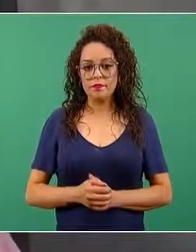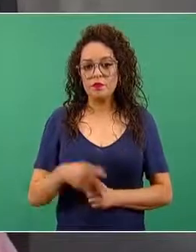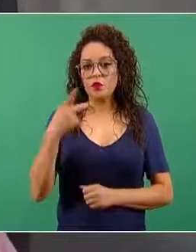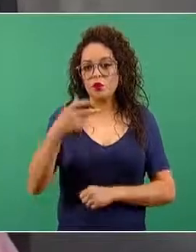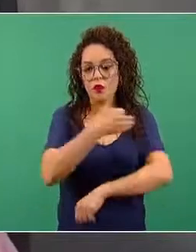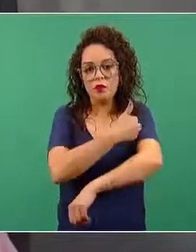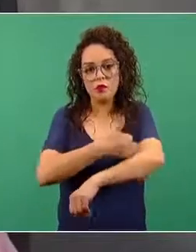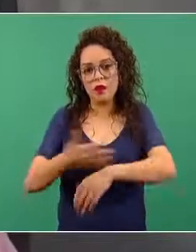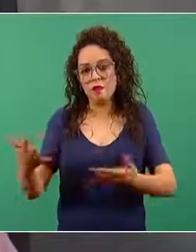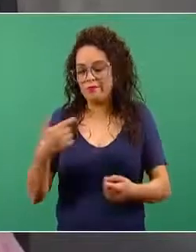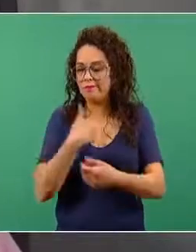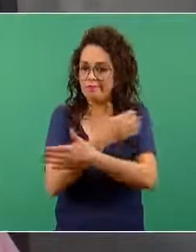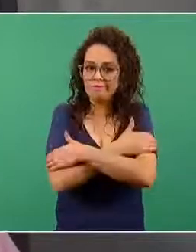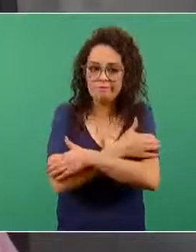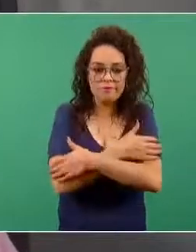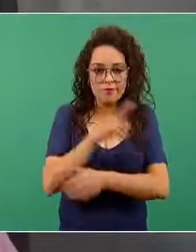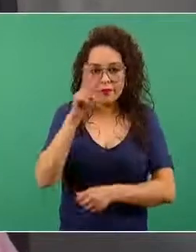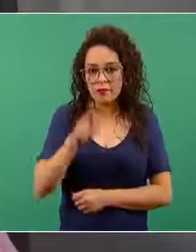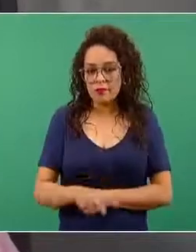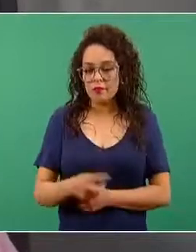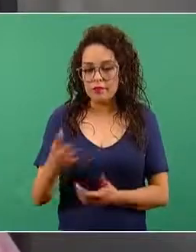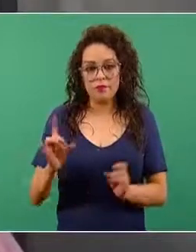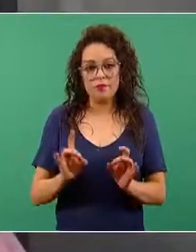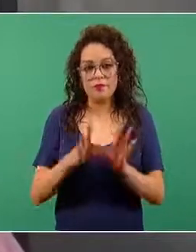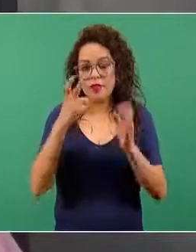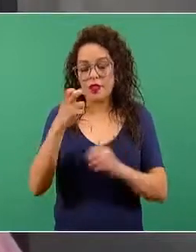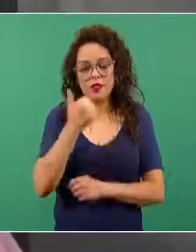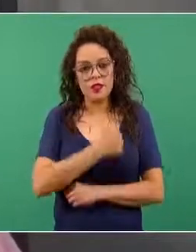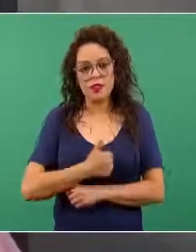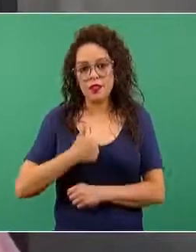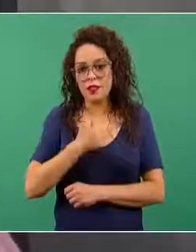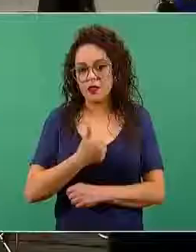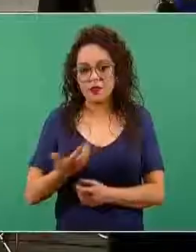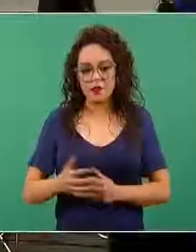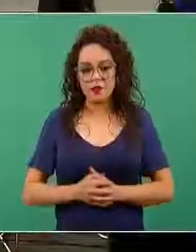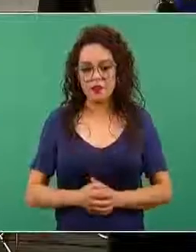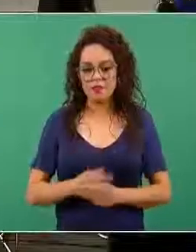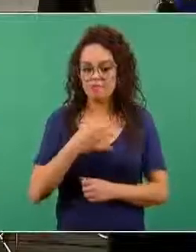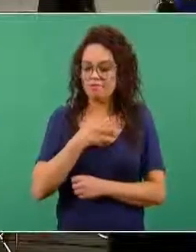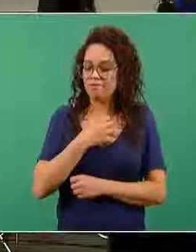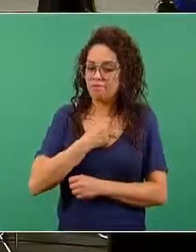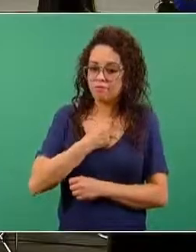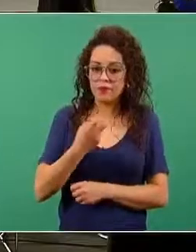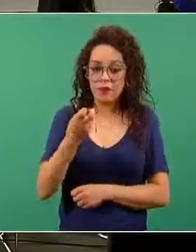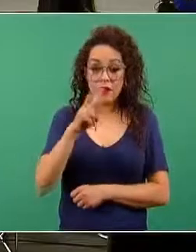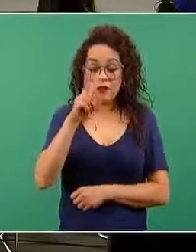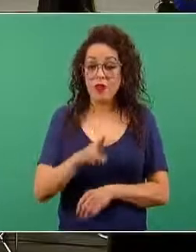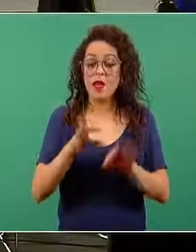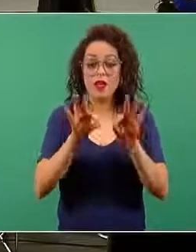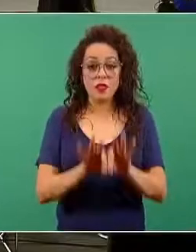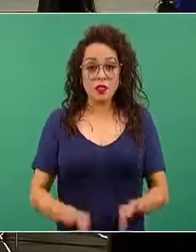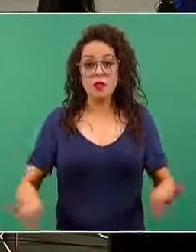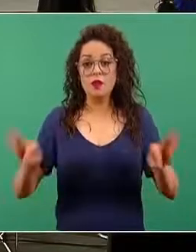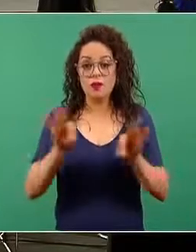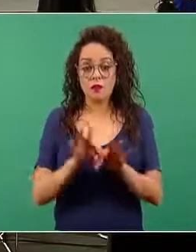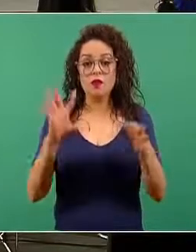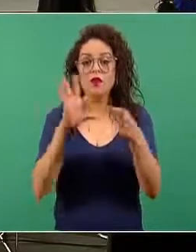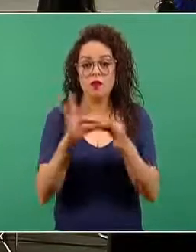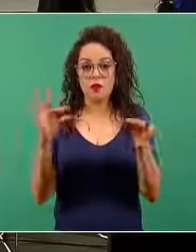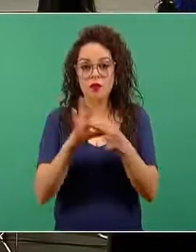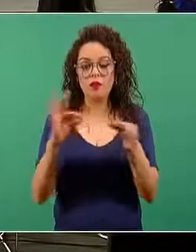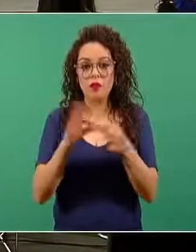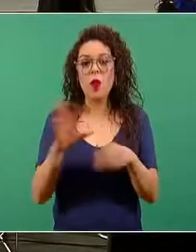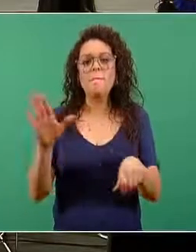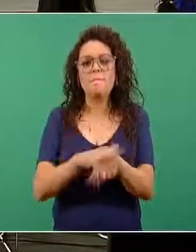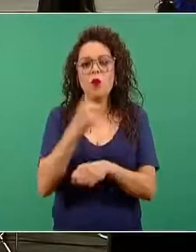familia y lamentamos que el evento haya ocurrido. En términos de salud pública, es de extraordinaria importancia esclarecer cuáles pueden ser